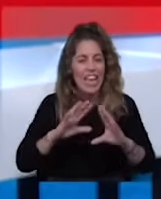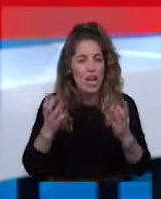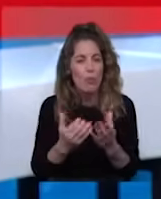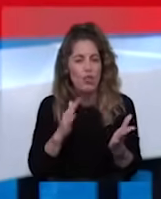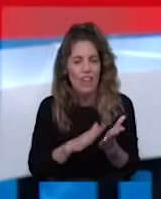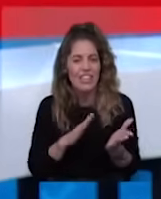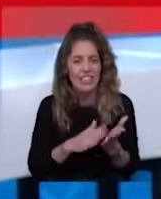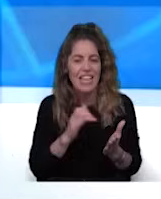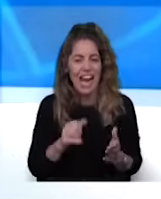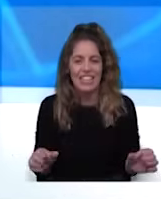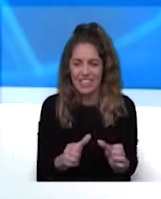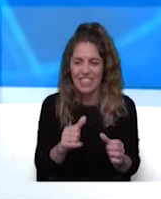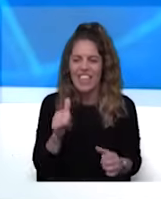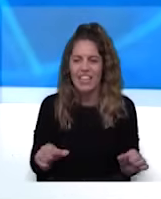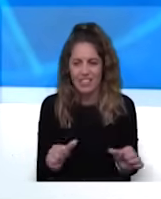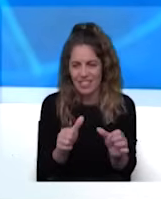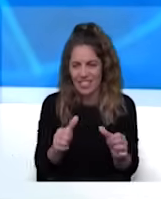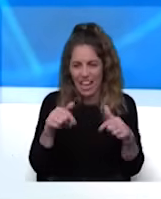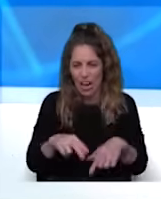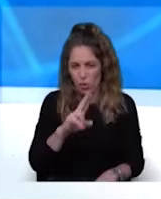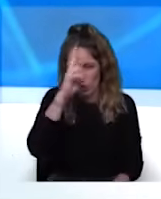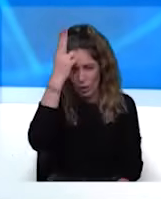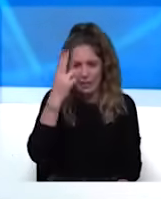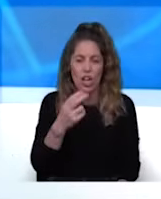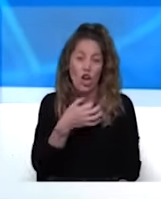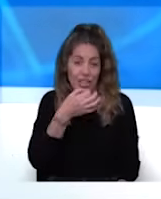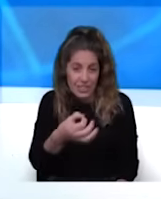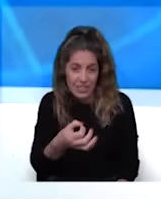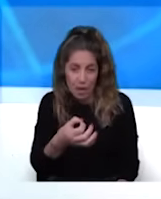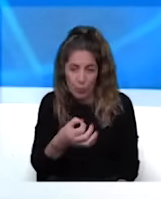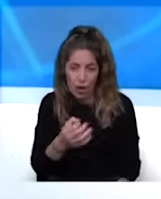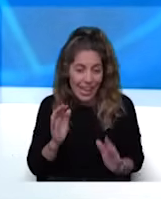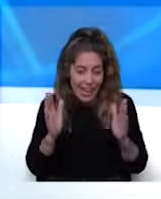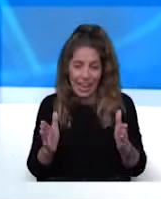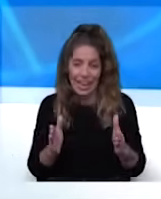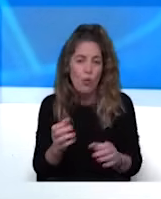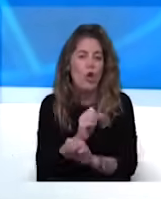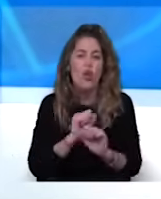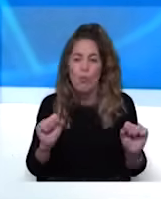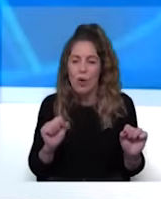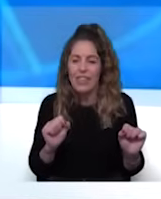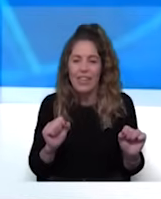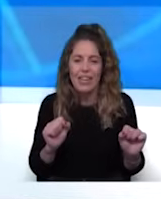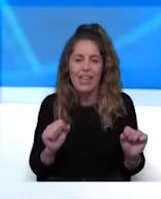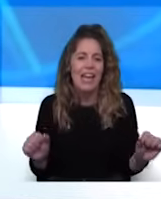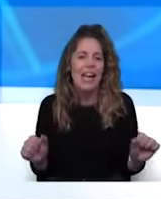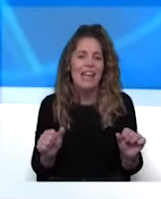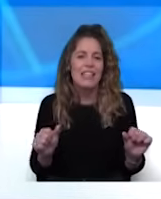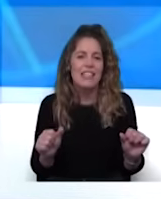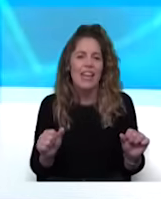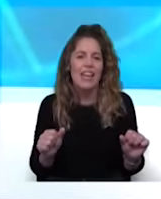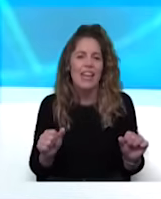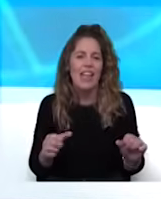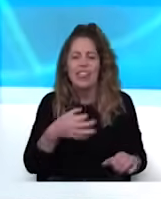lo que hay que hacer qué hay que hacer Entonces acá en Uruguay por ejemplo lo que estábamos diciendo es decir encar uno no puede hacer manifestaciones